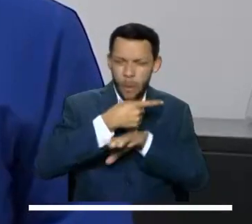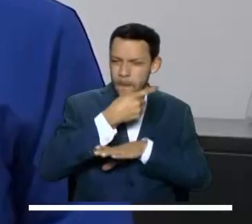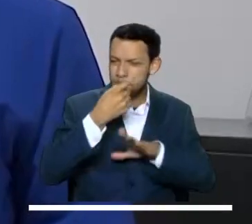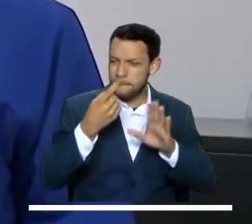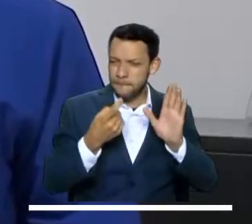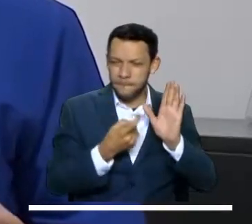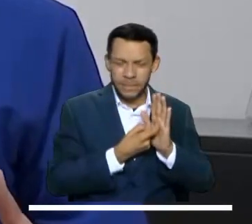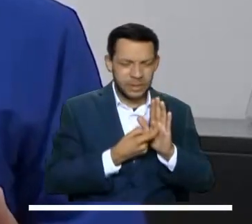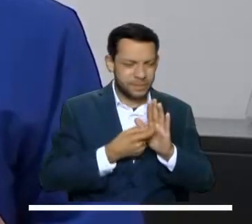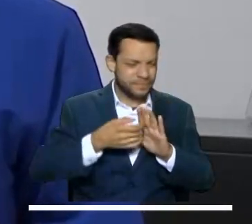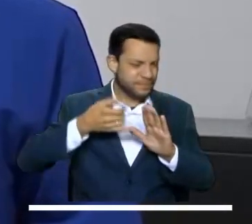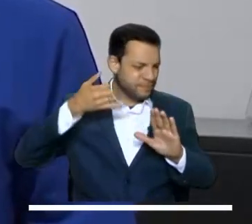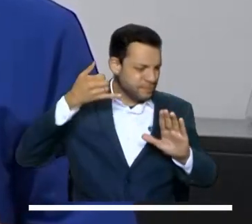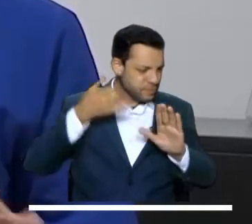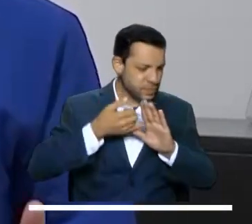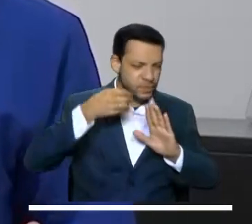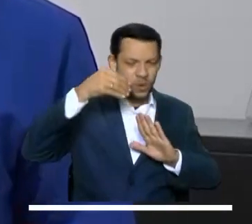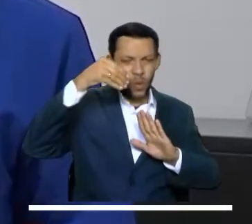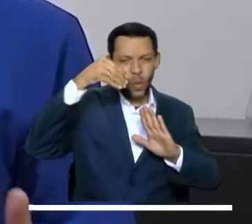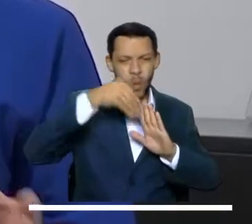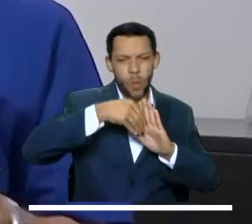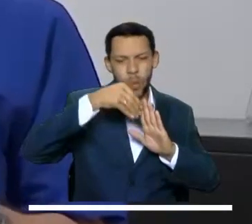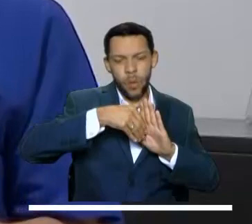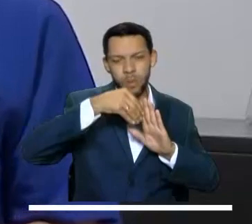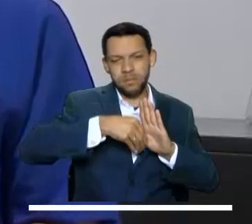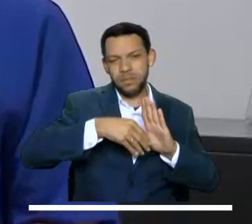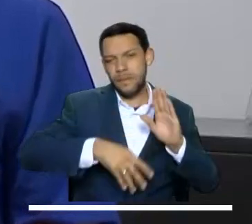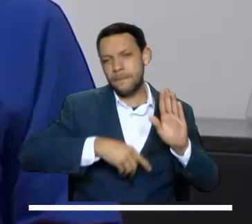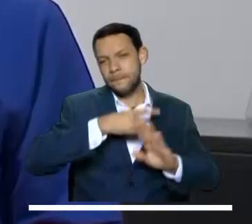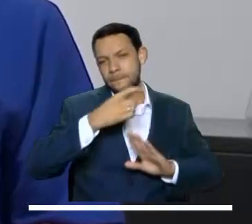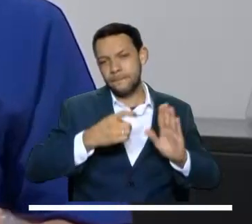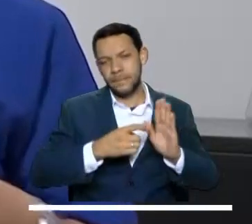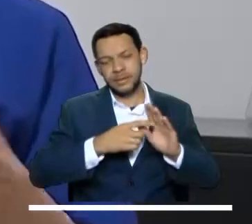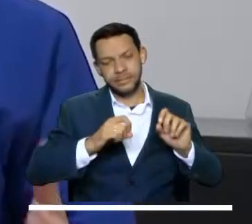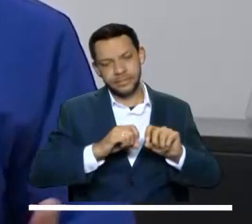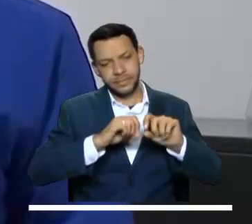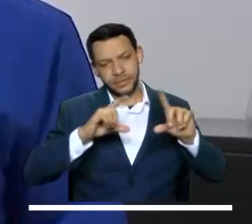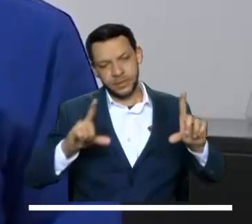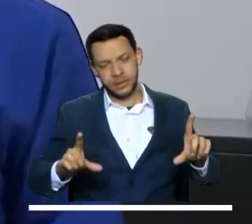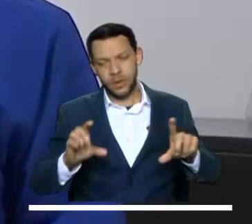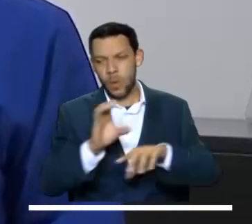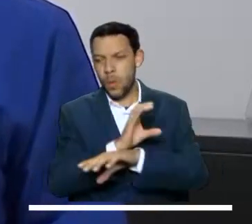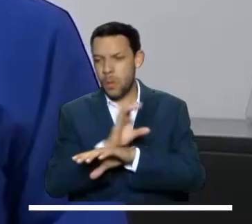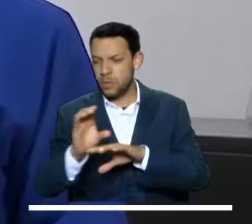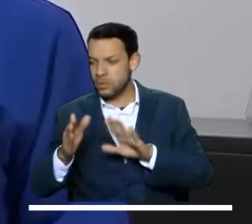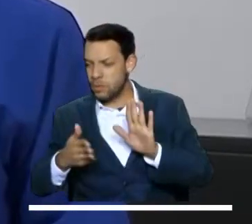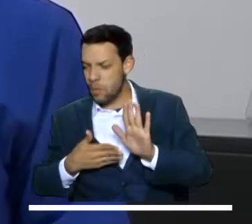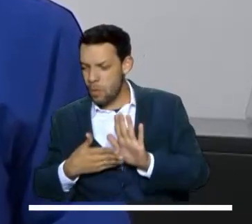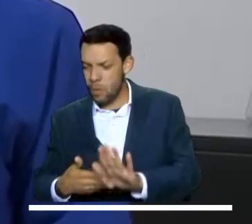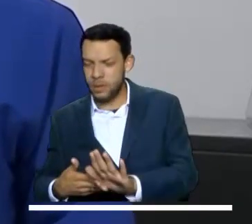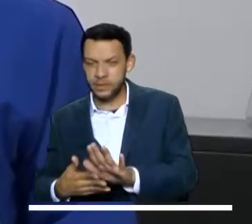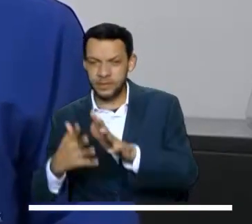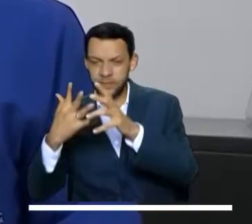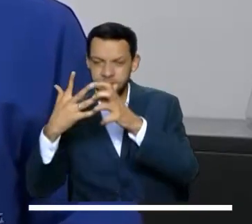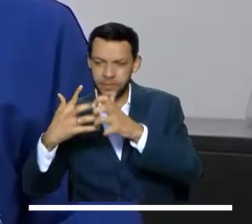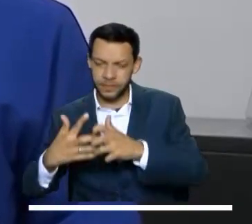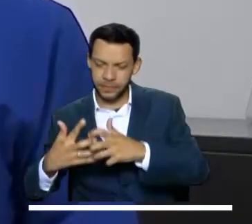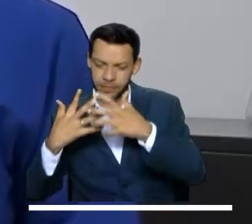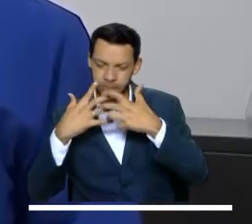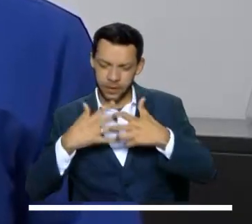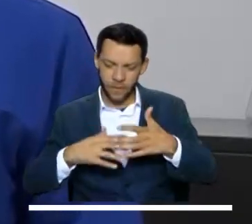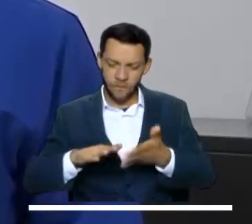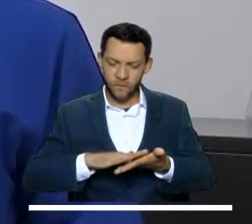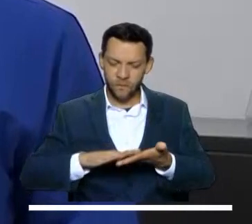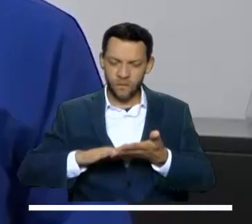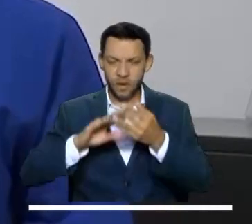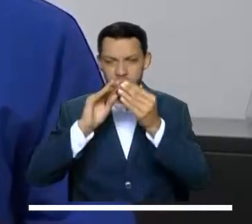la estructura, y si es del caso tomar biopsias o hacer polipectomías o resecciones de mucosa para tratar de retirar cáncer incipiente